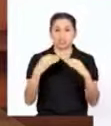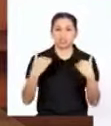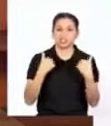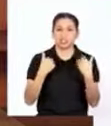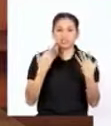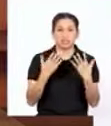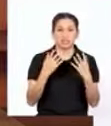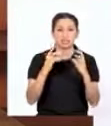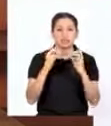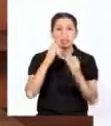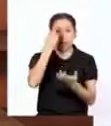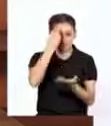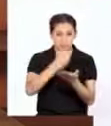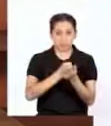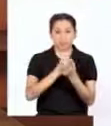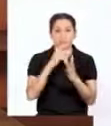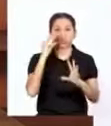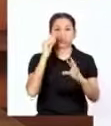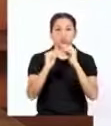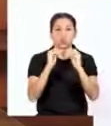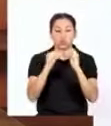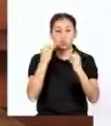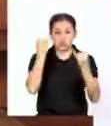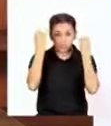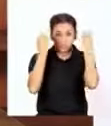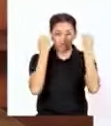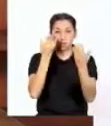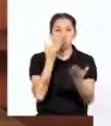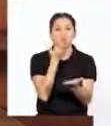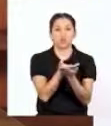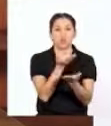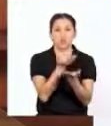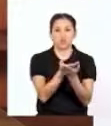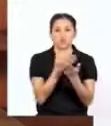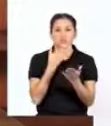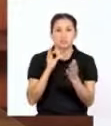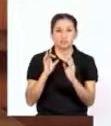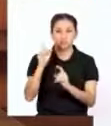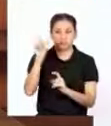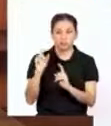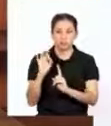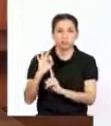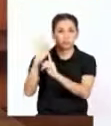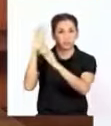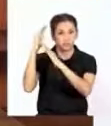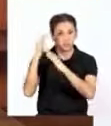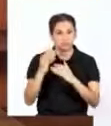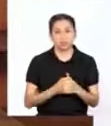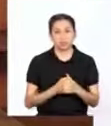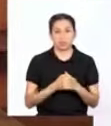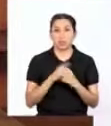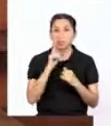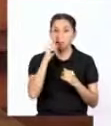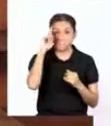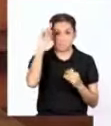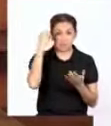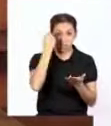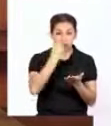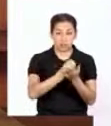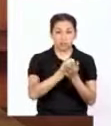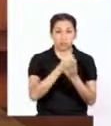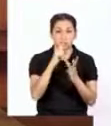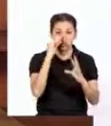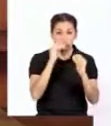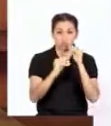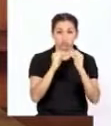proyecto consiste en la validación de las soluciones creativas propuestas con especialistas. Para validar las